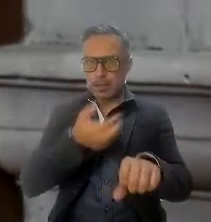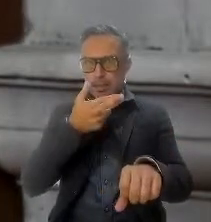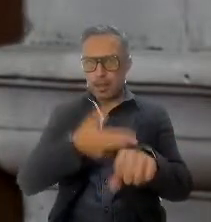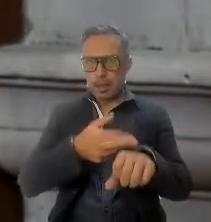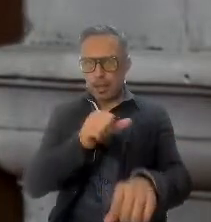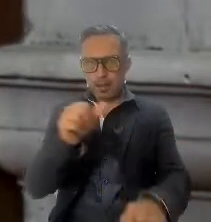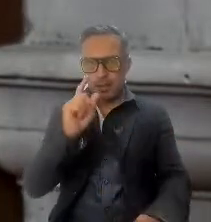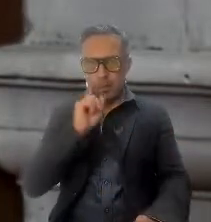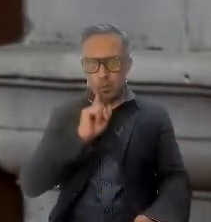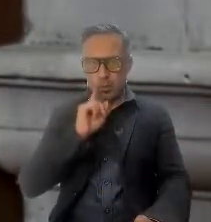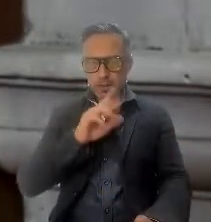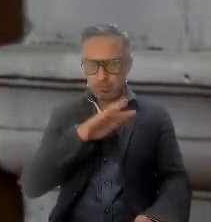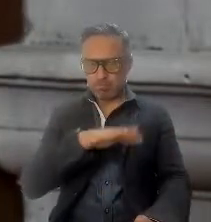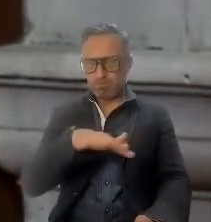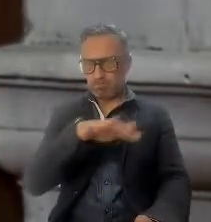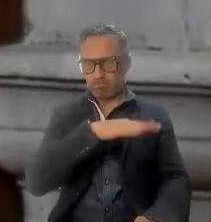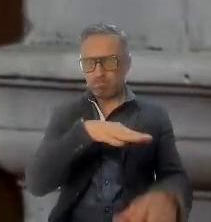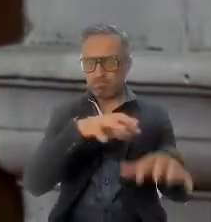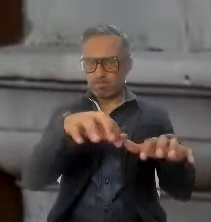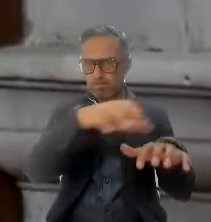la Ciudad Mujeres.